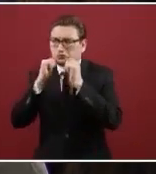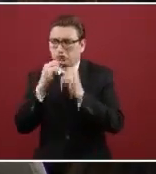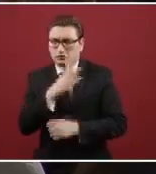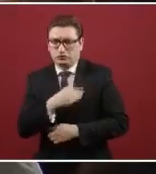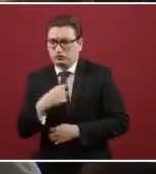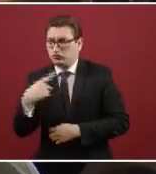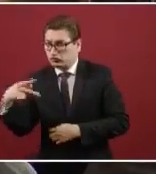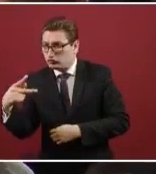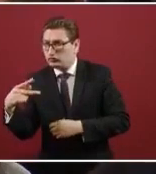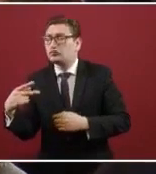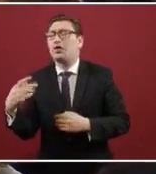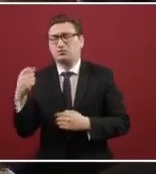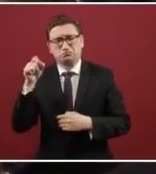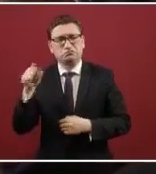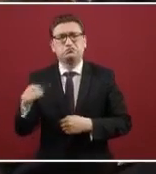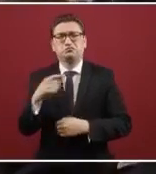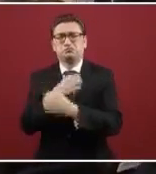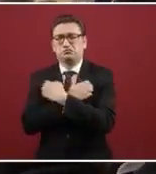Eso es todo.